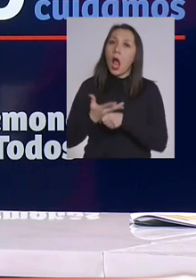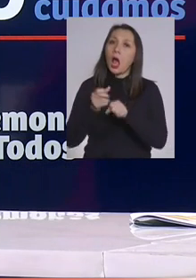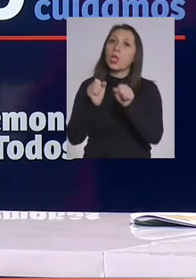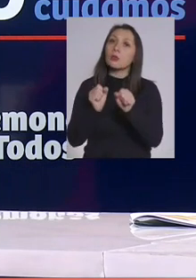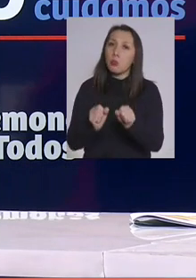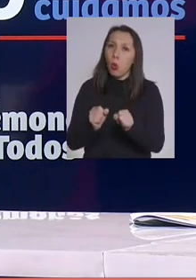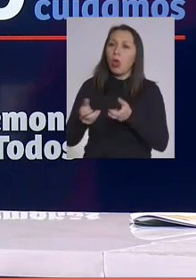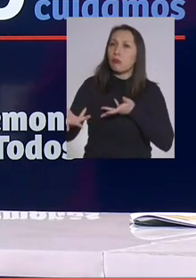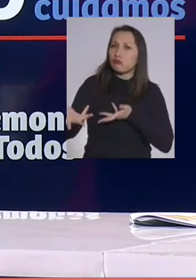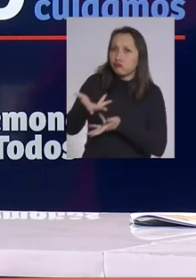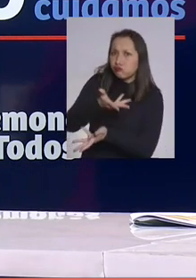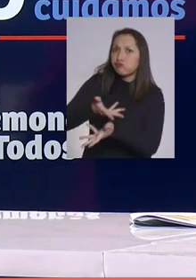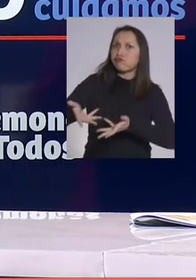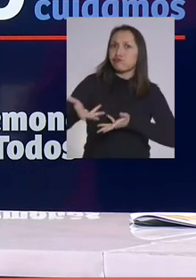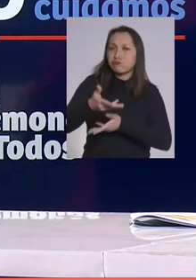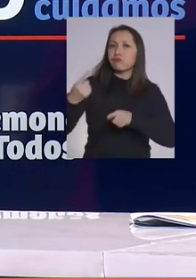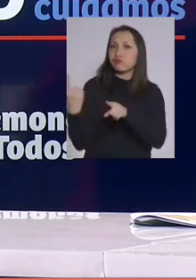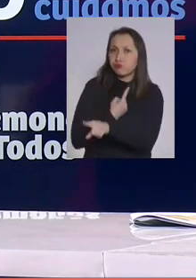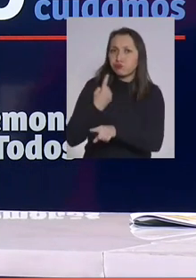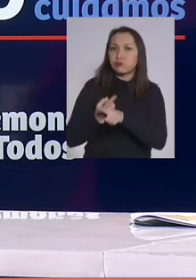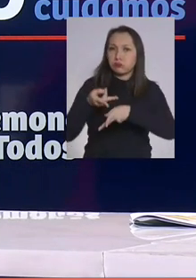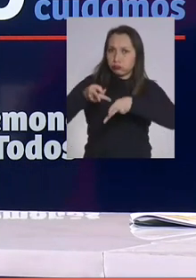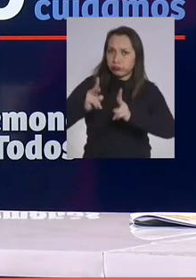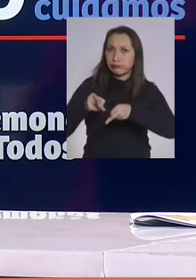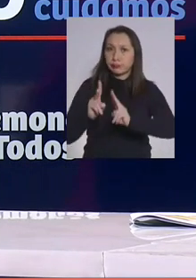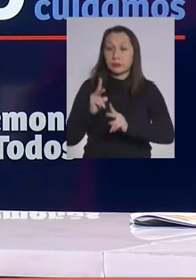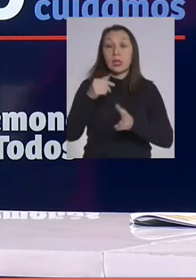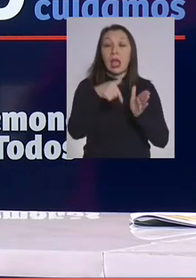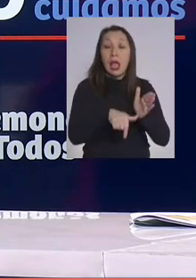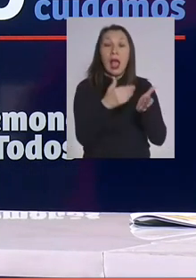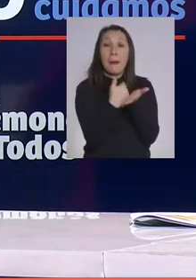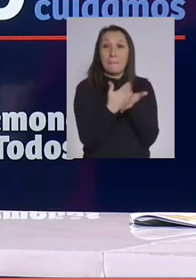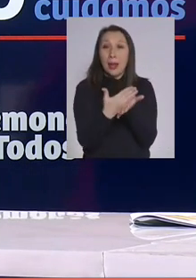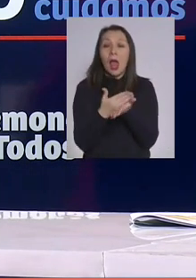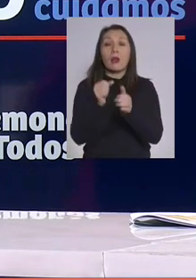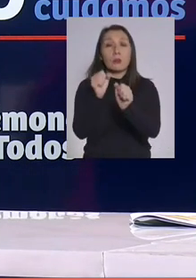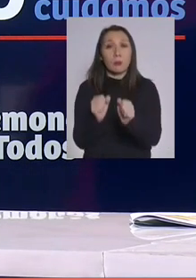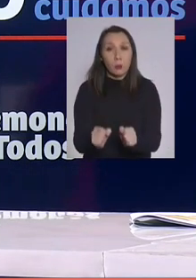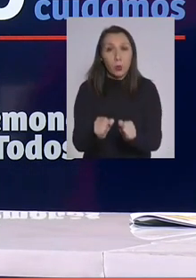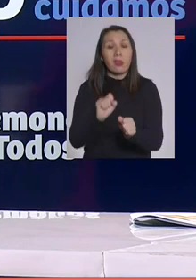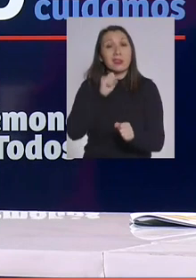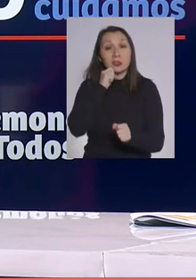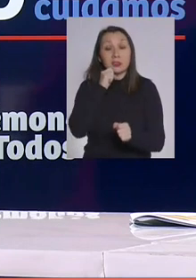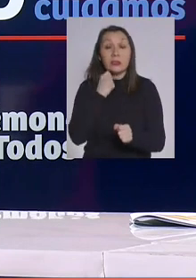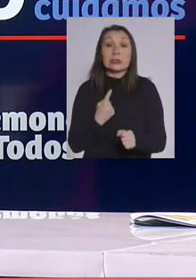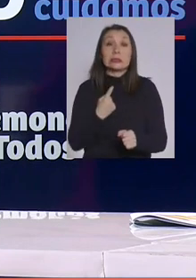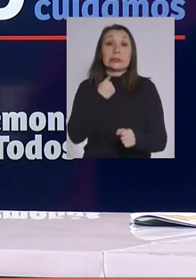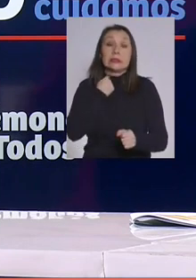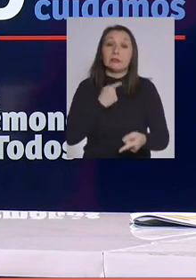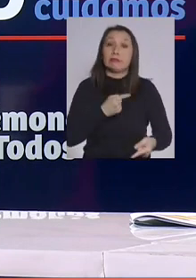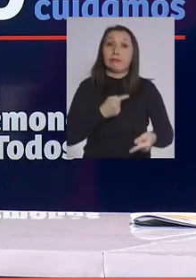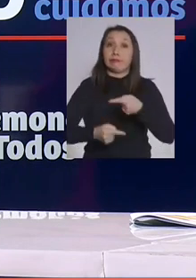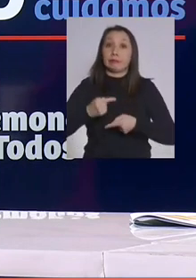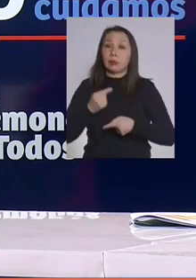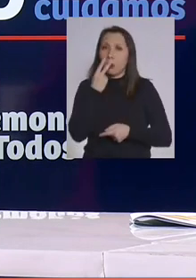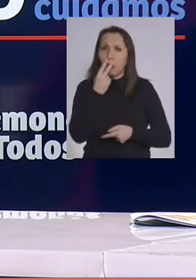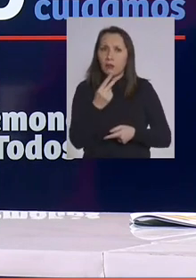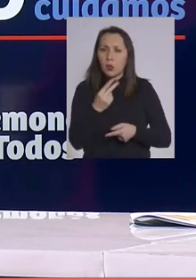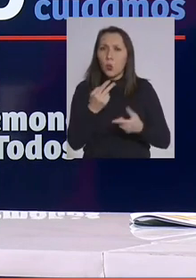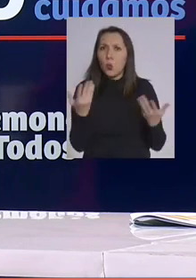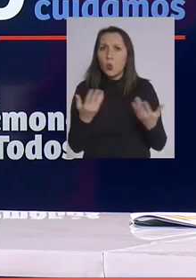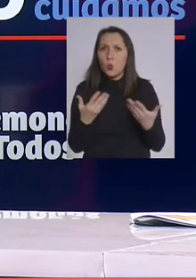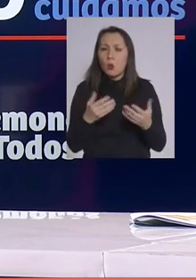posibilidad de diálogo y también este plan implica la posibilidad de volver atrás si cualquier